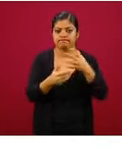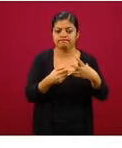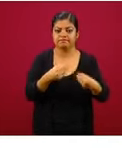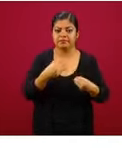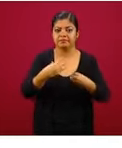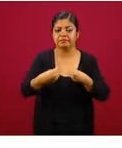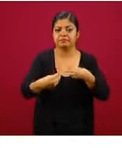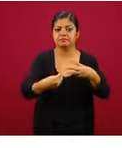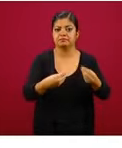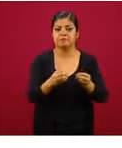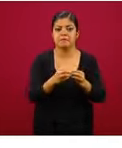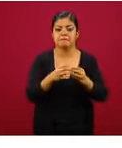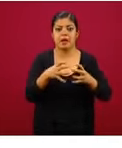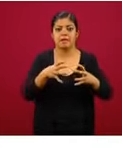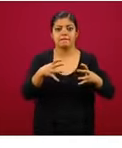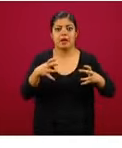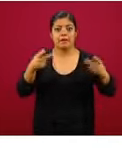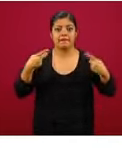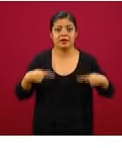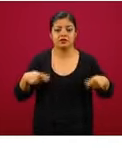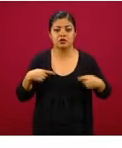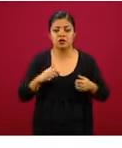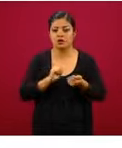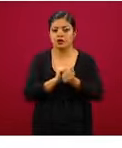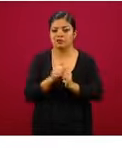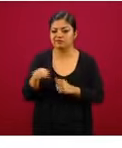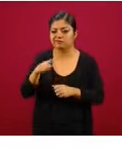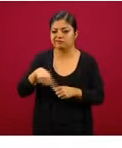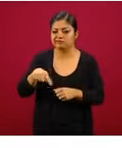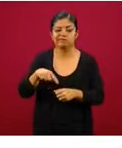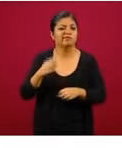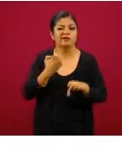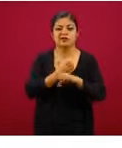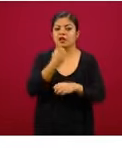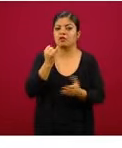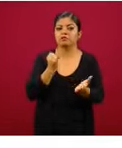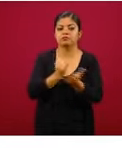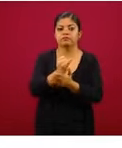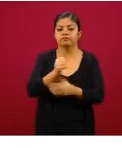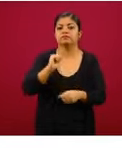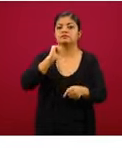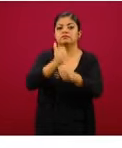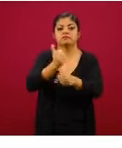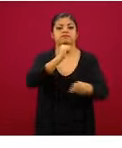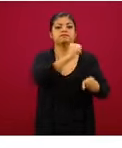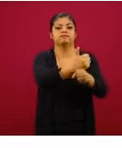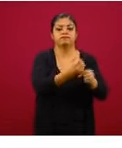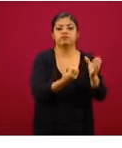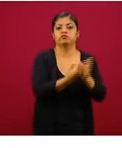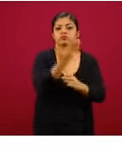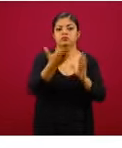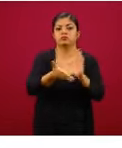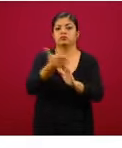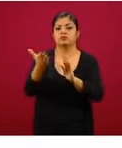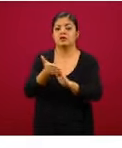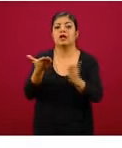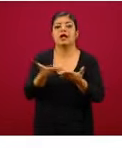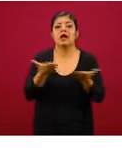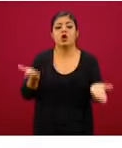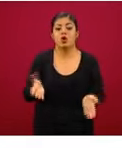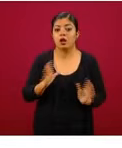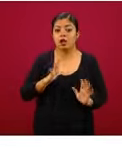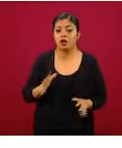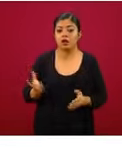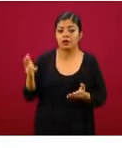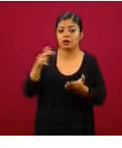en México y se fue incrementando la necesidad, las entidades federativas fueron designando más y más unidades, y hoy tenemos precisamente